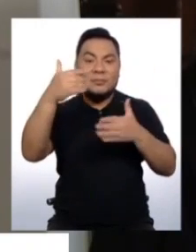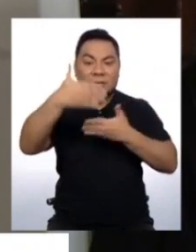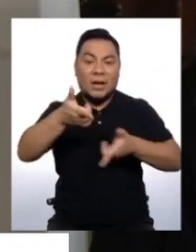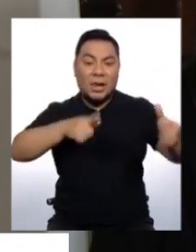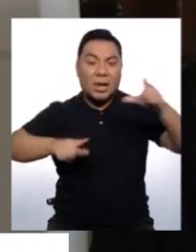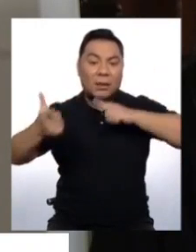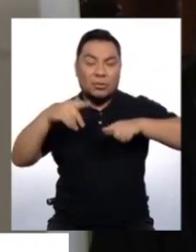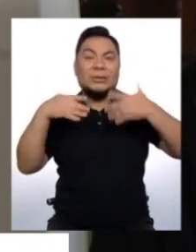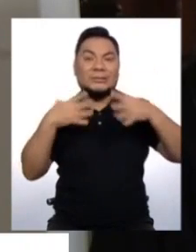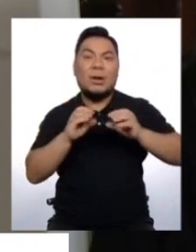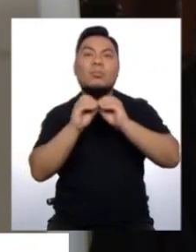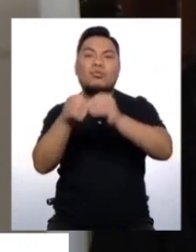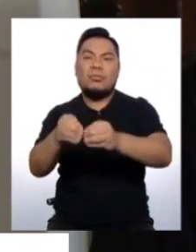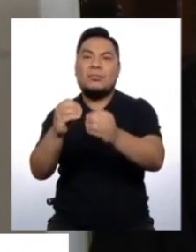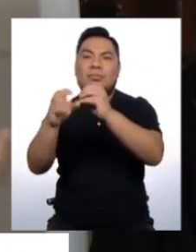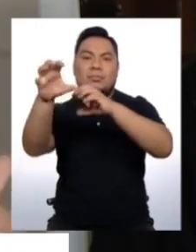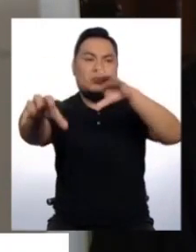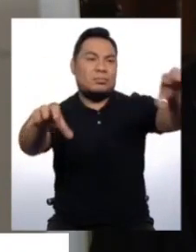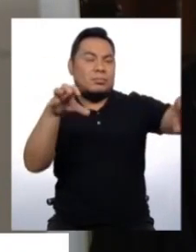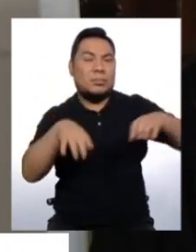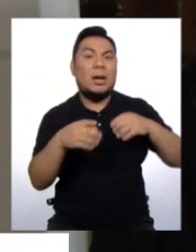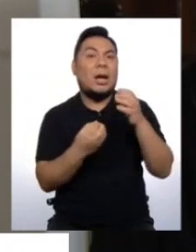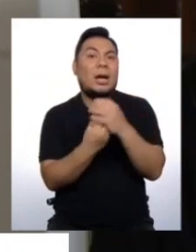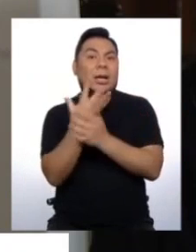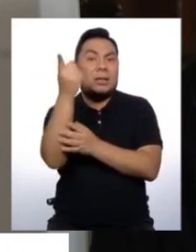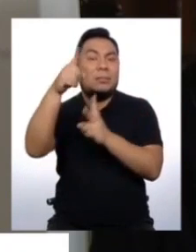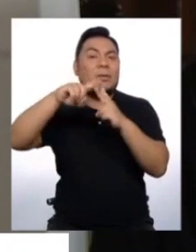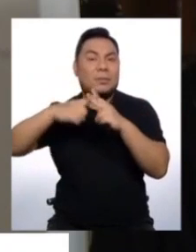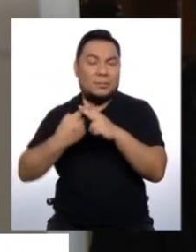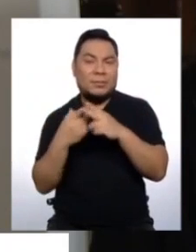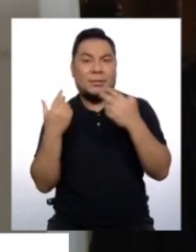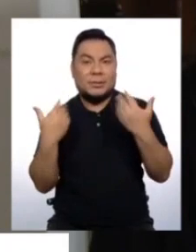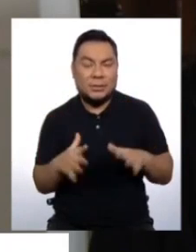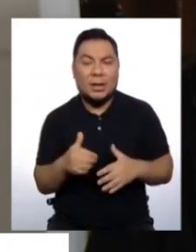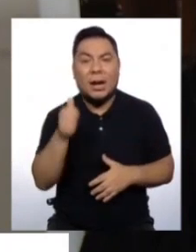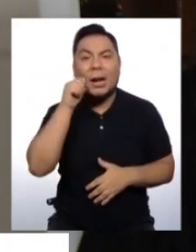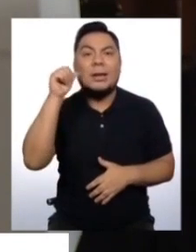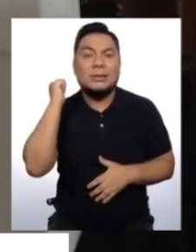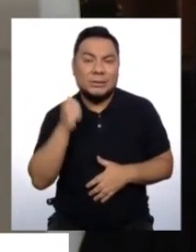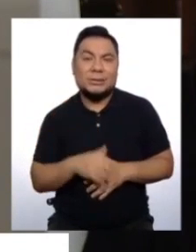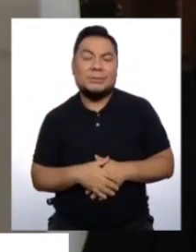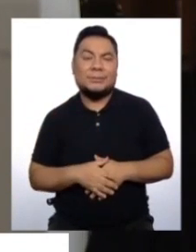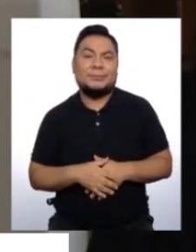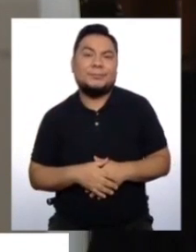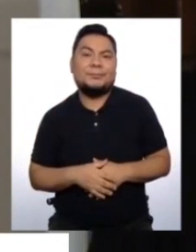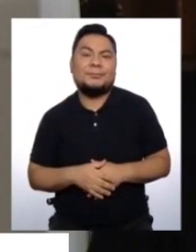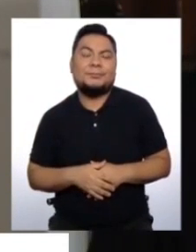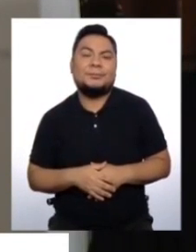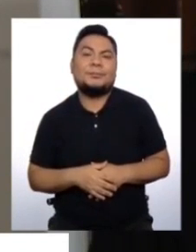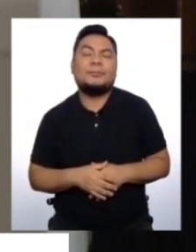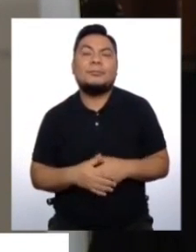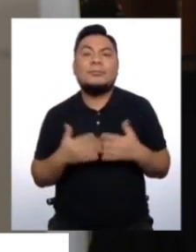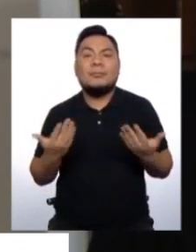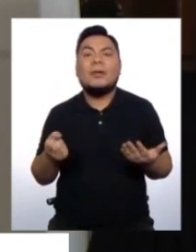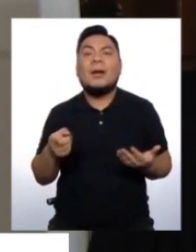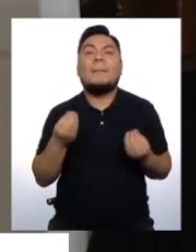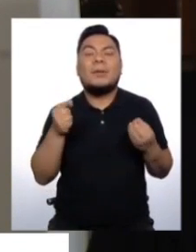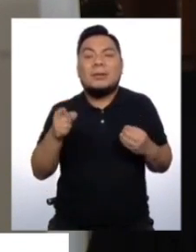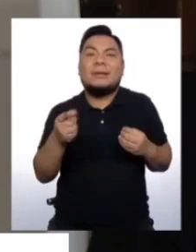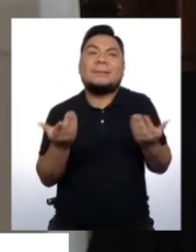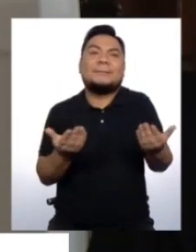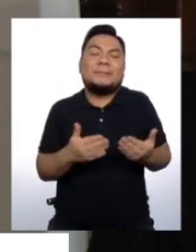laboratorios regionales, incluido el de Arequipa, que ha iniciado sus operaciones el día de ayer. Ante la limitación